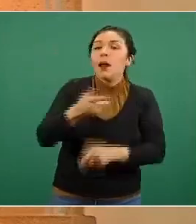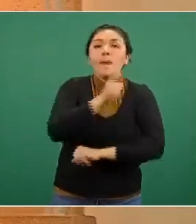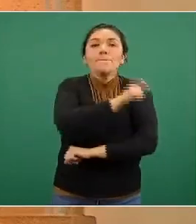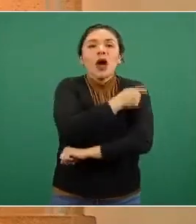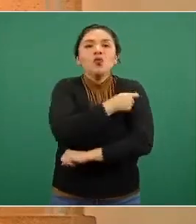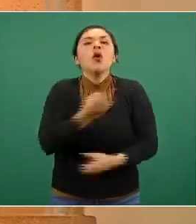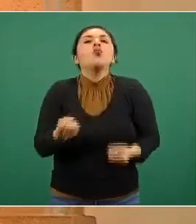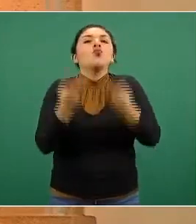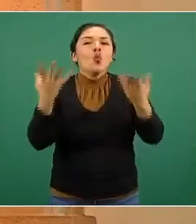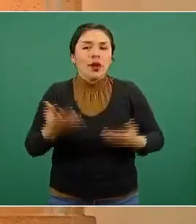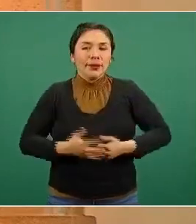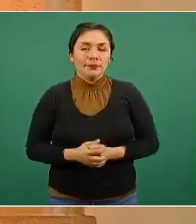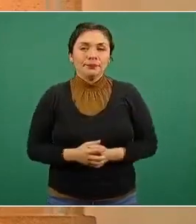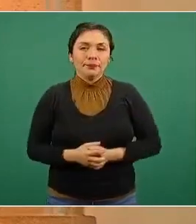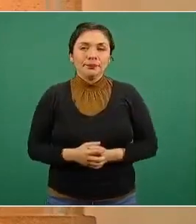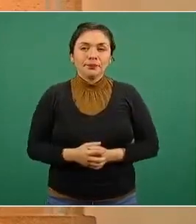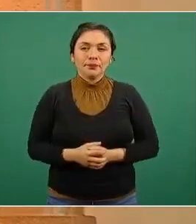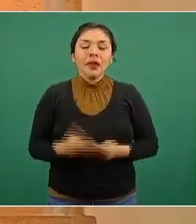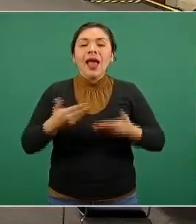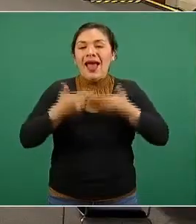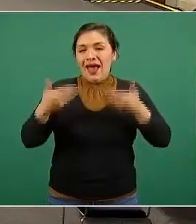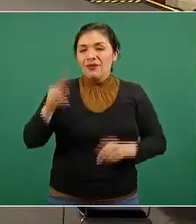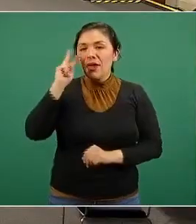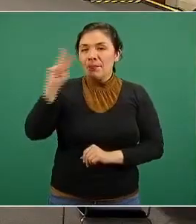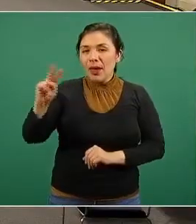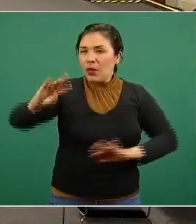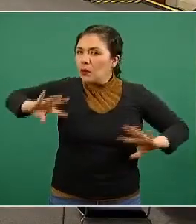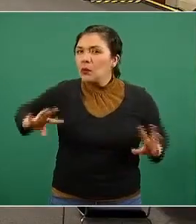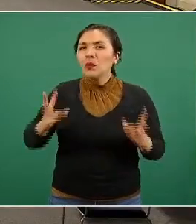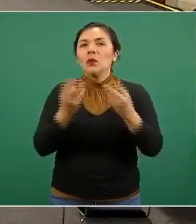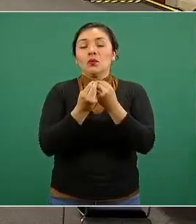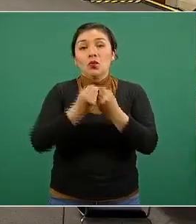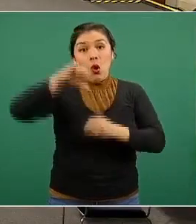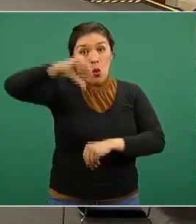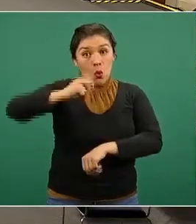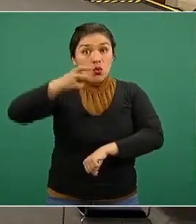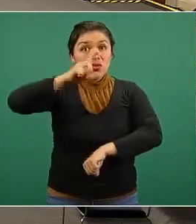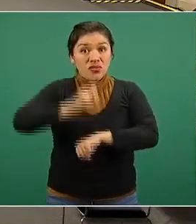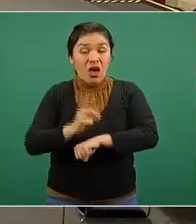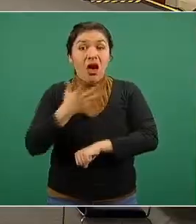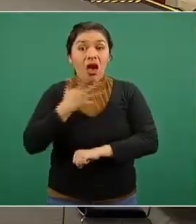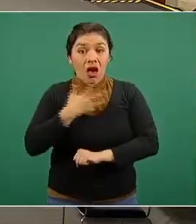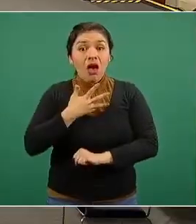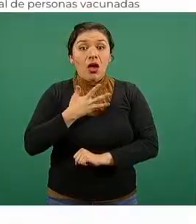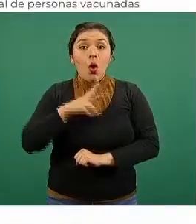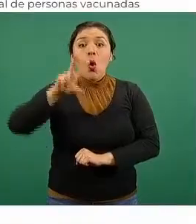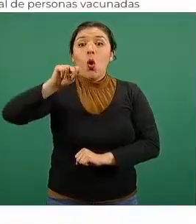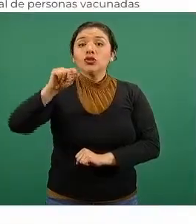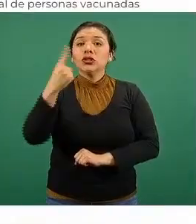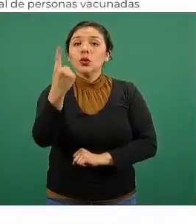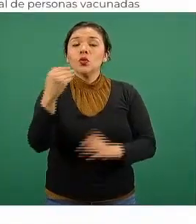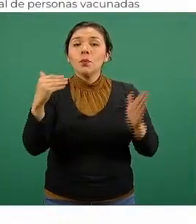vemos la siguiente diapositiva, aquí tenemos el acumulado, que para el día de hoy entonces sumarían